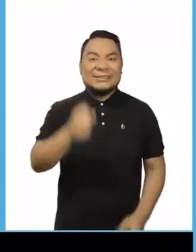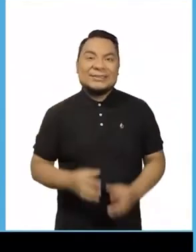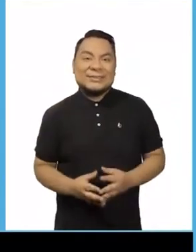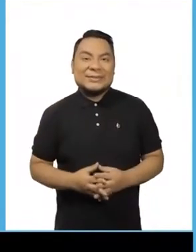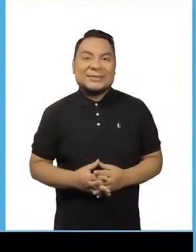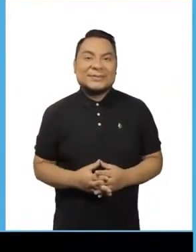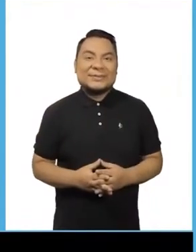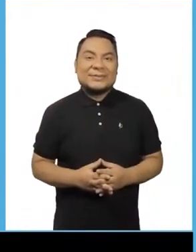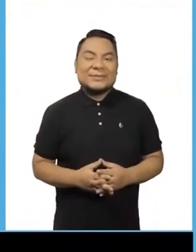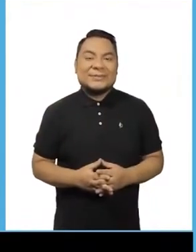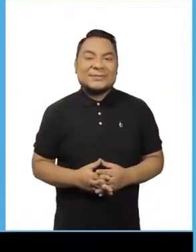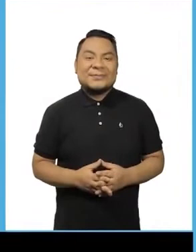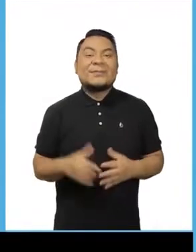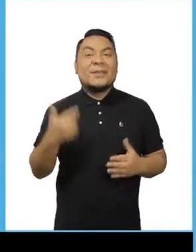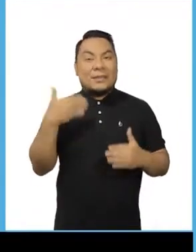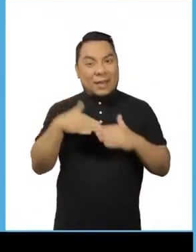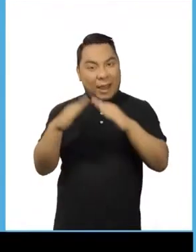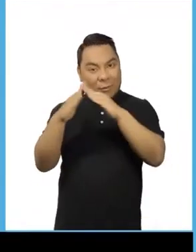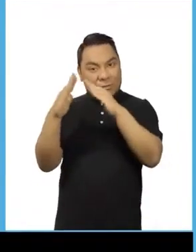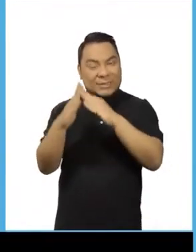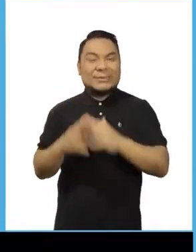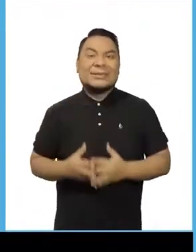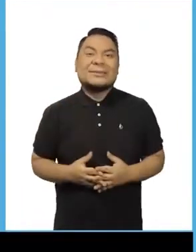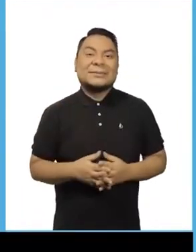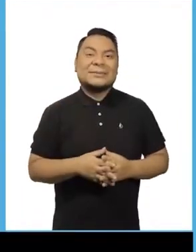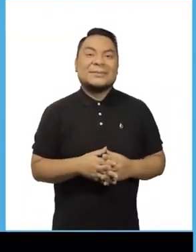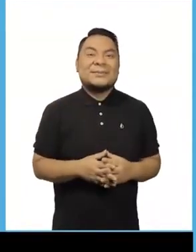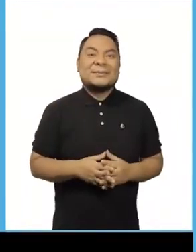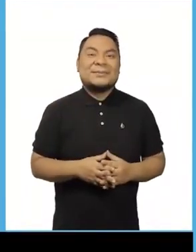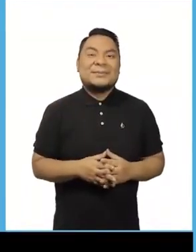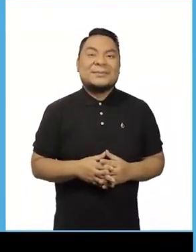derecho a una casa.